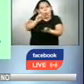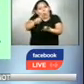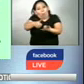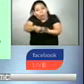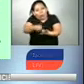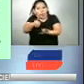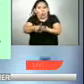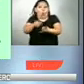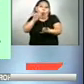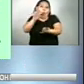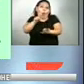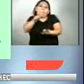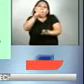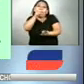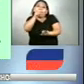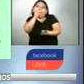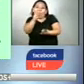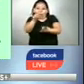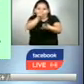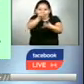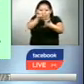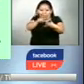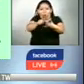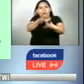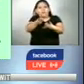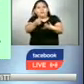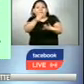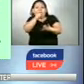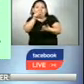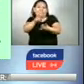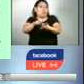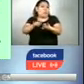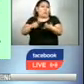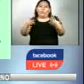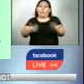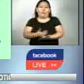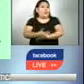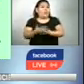un patrón de desbloqueo, puede ser cualquier otro tipo